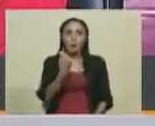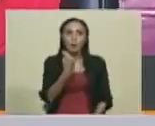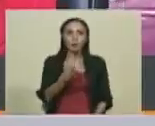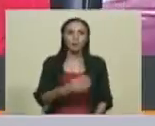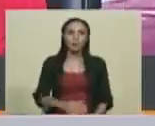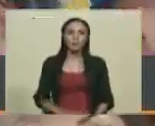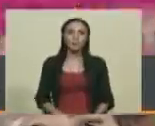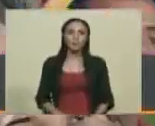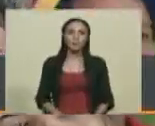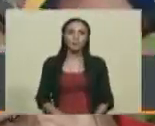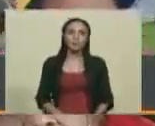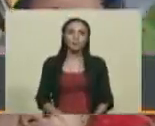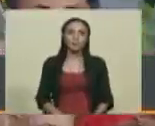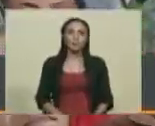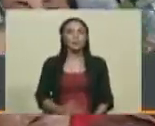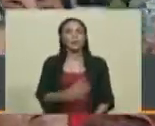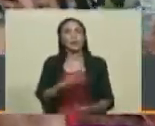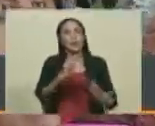Junta Directiva